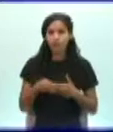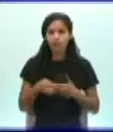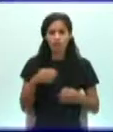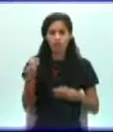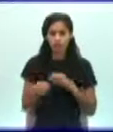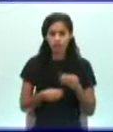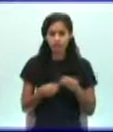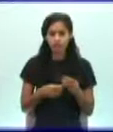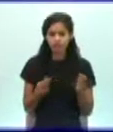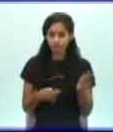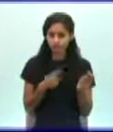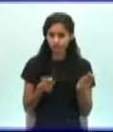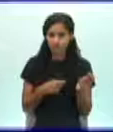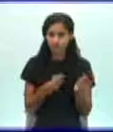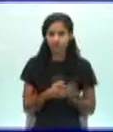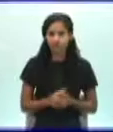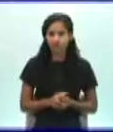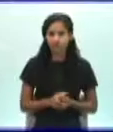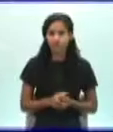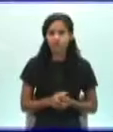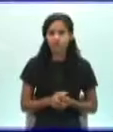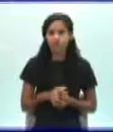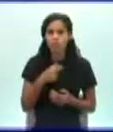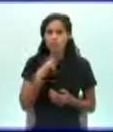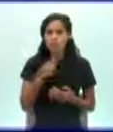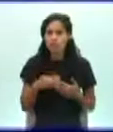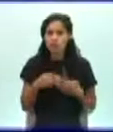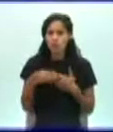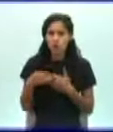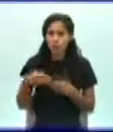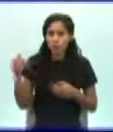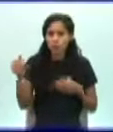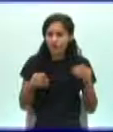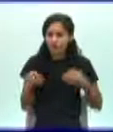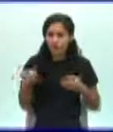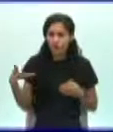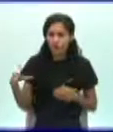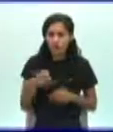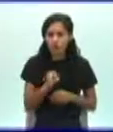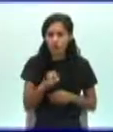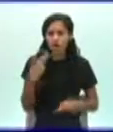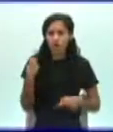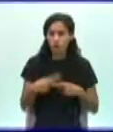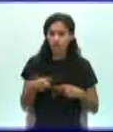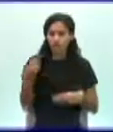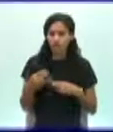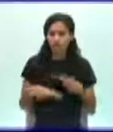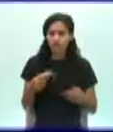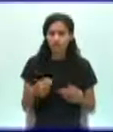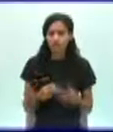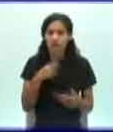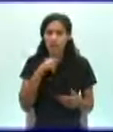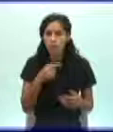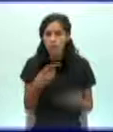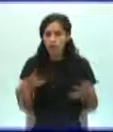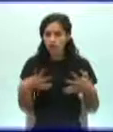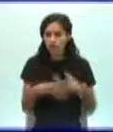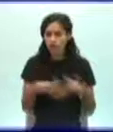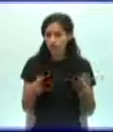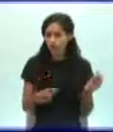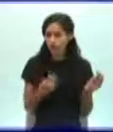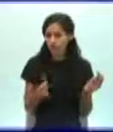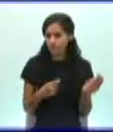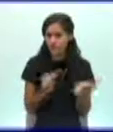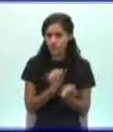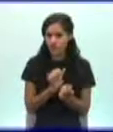y tercermundistas. Dirigió y participó en todas las acciones relacionadas con la defensa del país